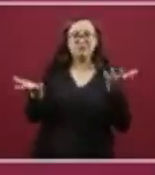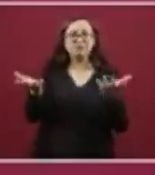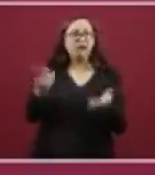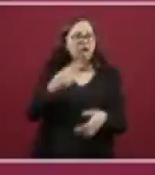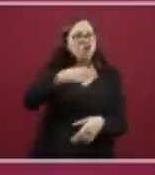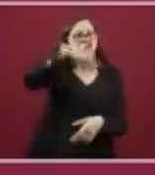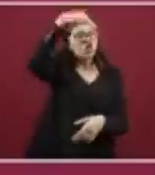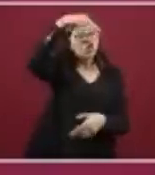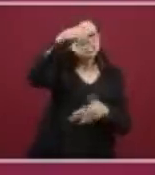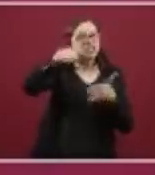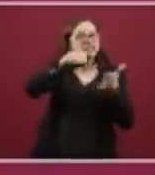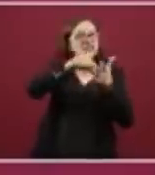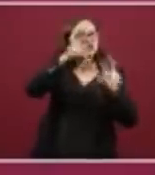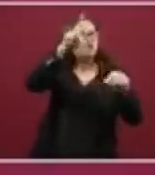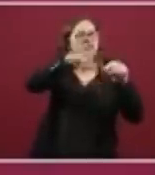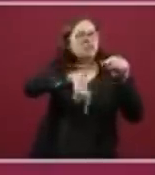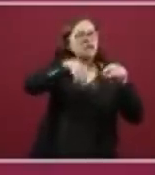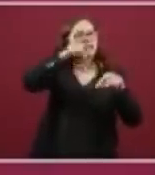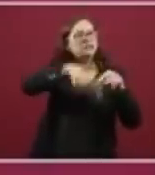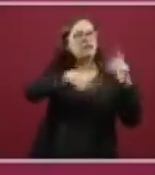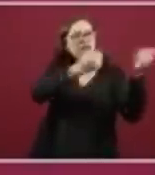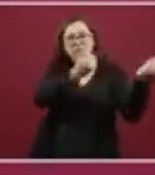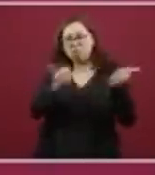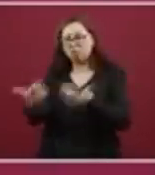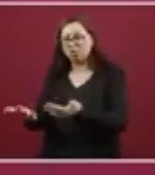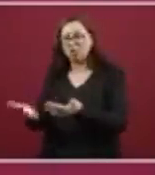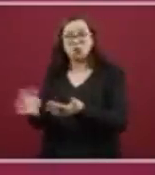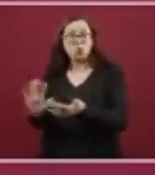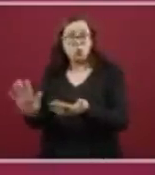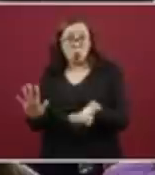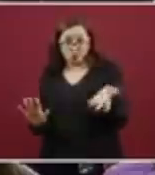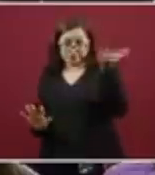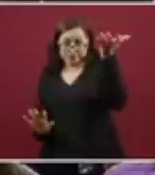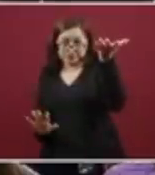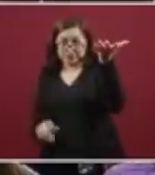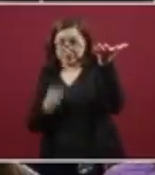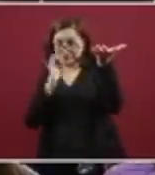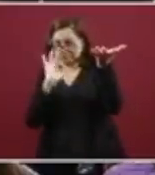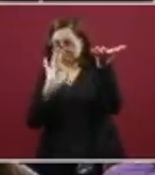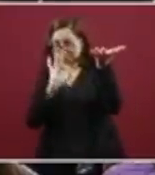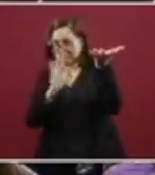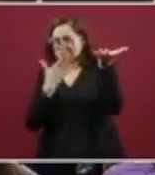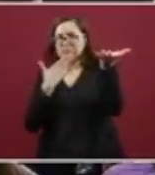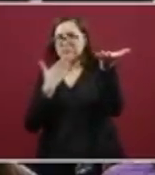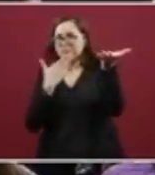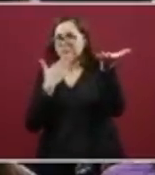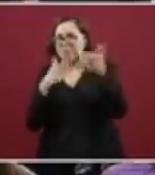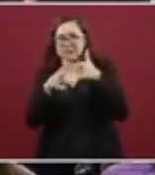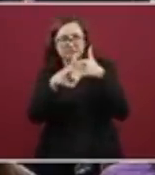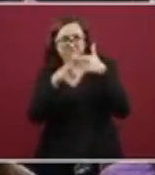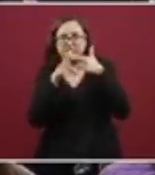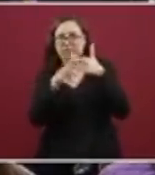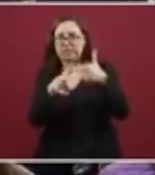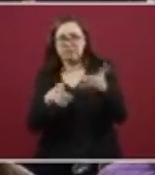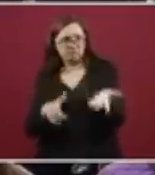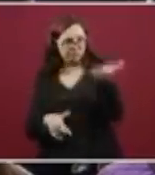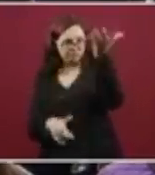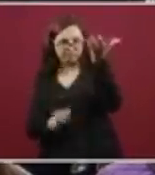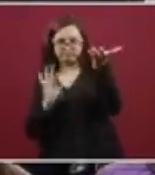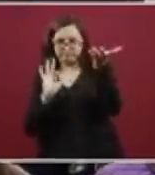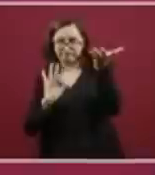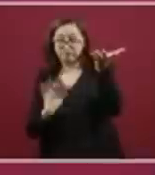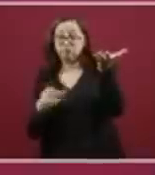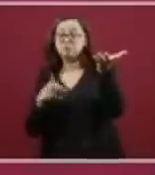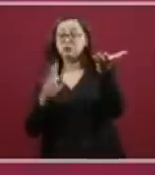norte o quitarle al Bajío, no, mantener el crecimiento en el norte, mantener el crecimiento en el Bajío, pero que